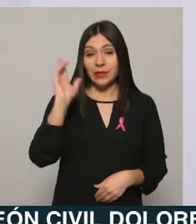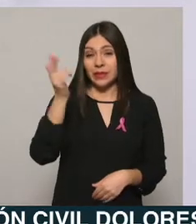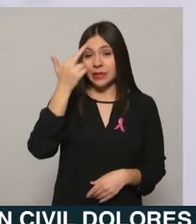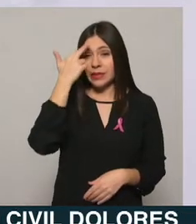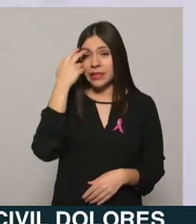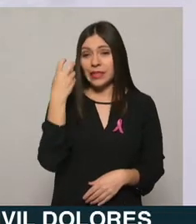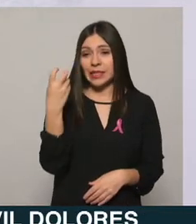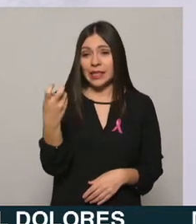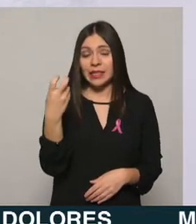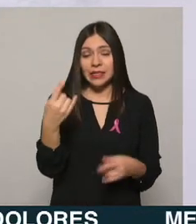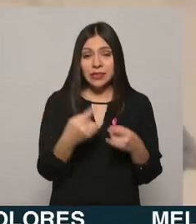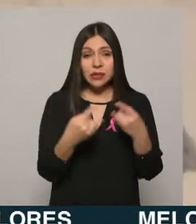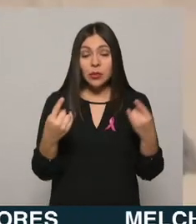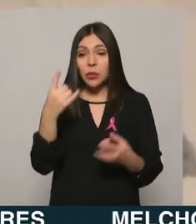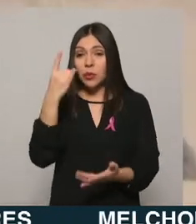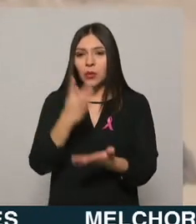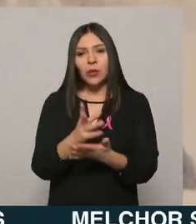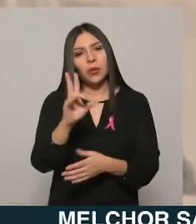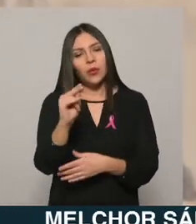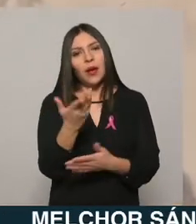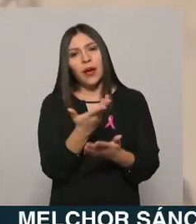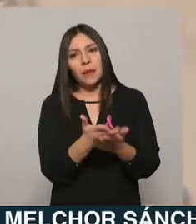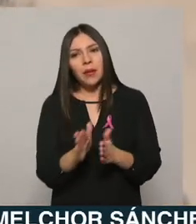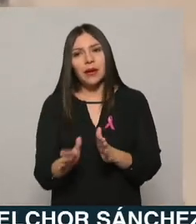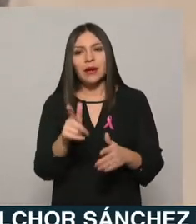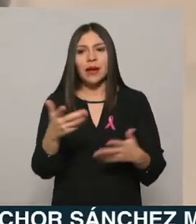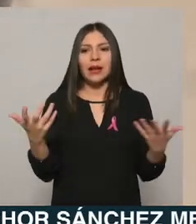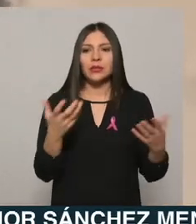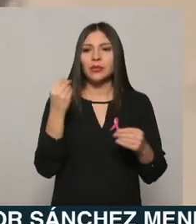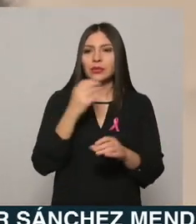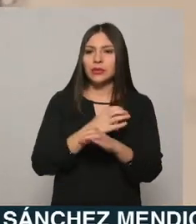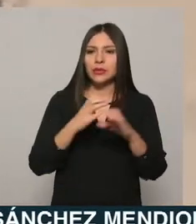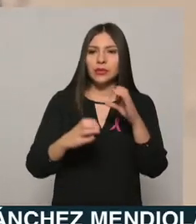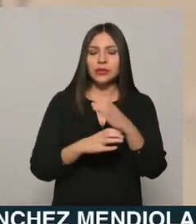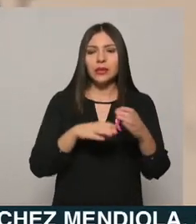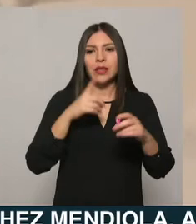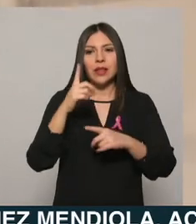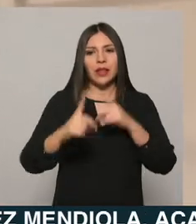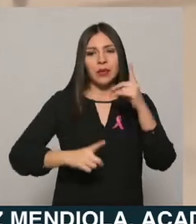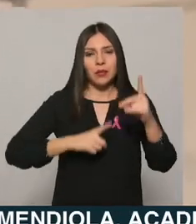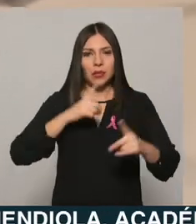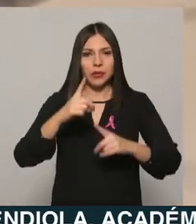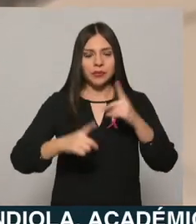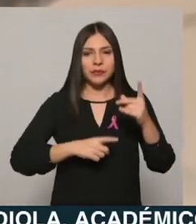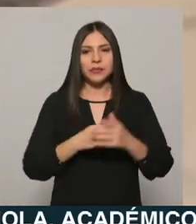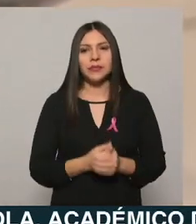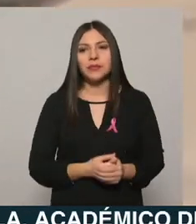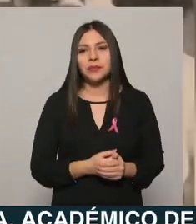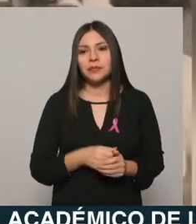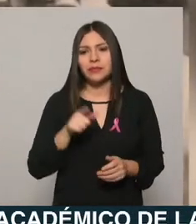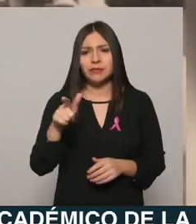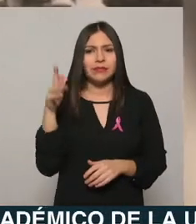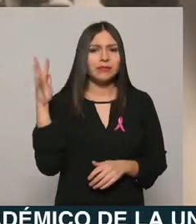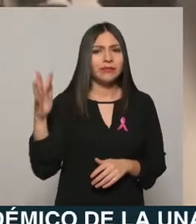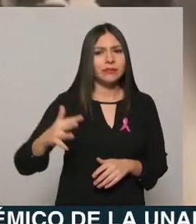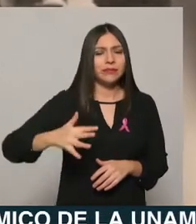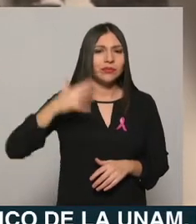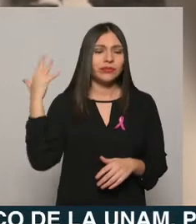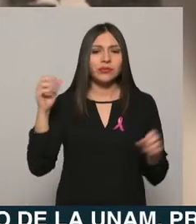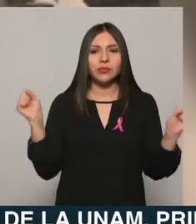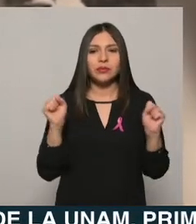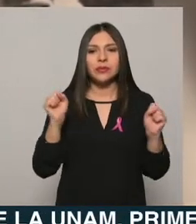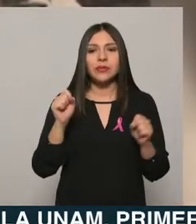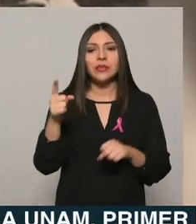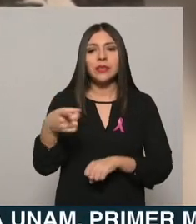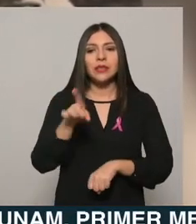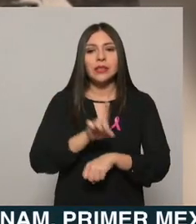gran momento de la historia, sino también por sus logros deportivos. Apodada la diosa de la velocidad, nació el 15